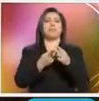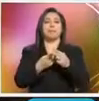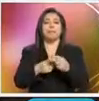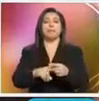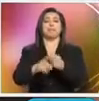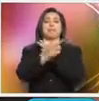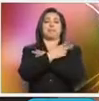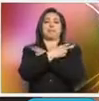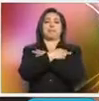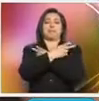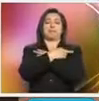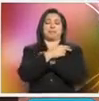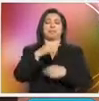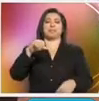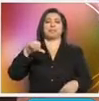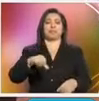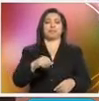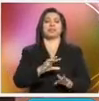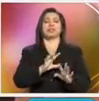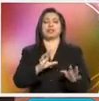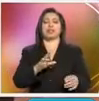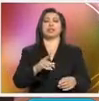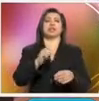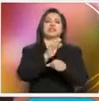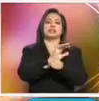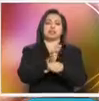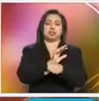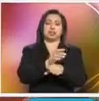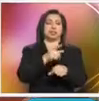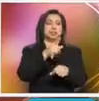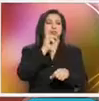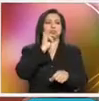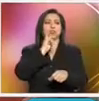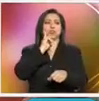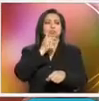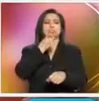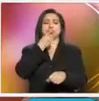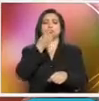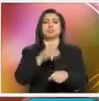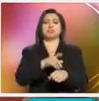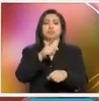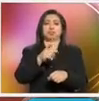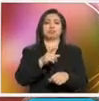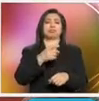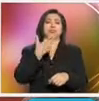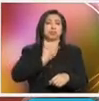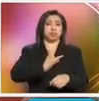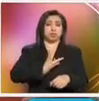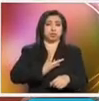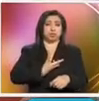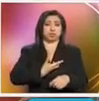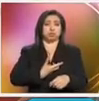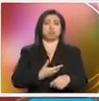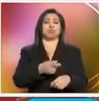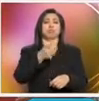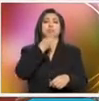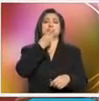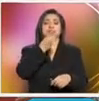Buenas recomendaciones, nos trae Suspenso, que también es un cine que a muchos adultos les gusta, les llama la atención, y nos traes el Foro